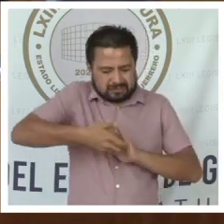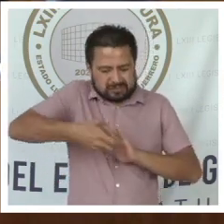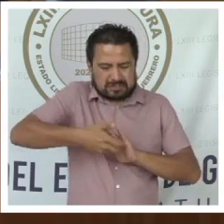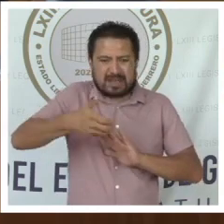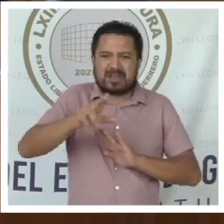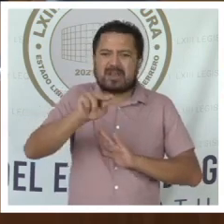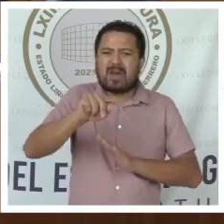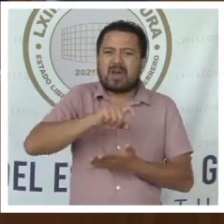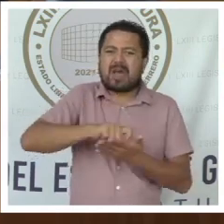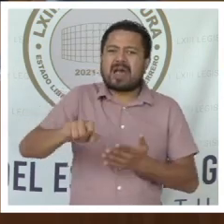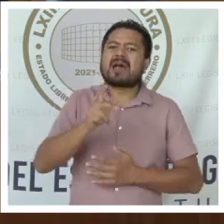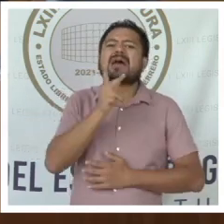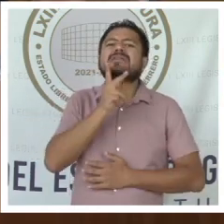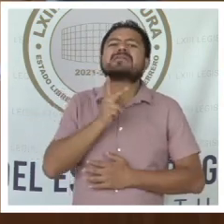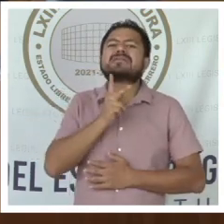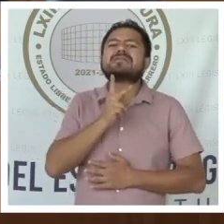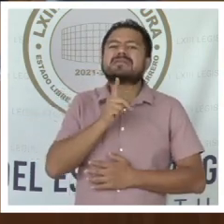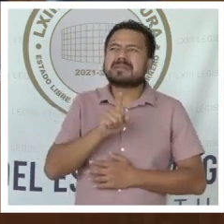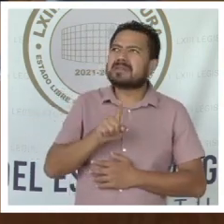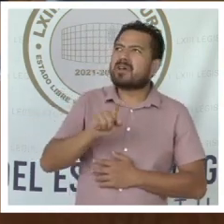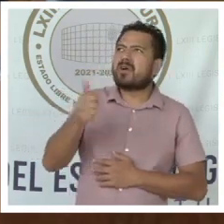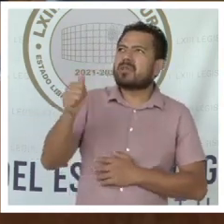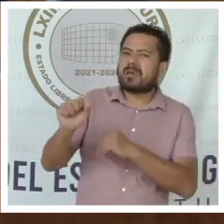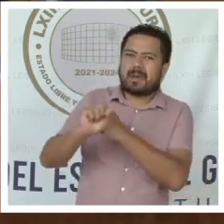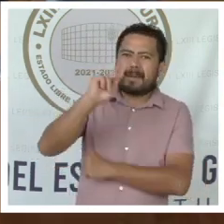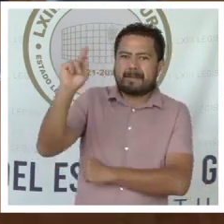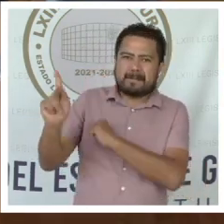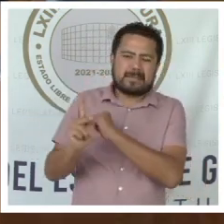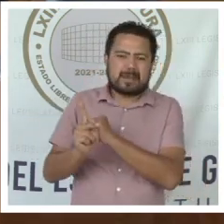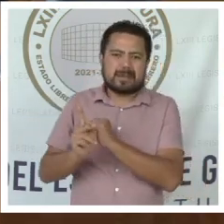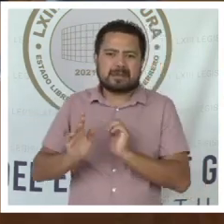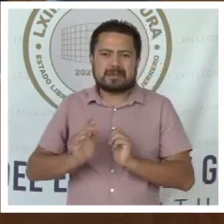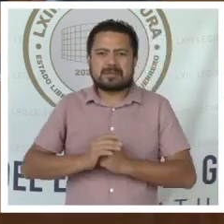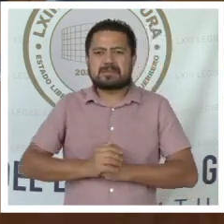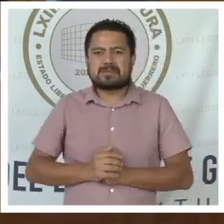comprar las gasolinas al extranjero